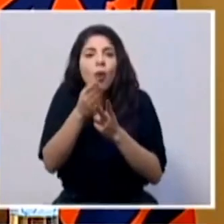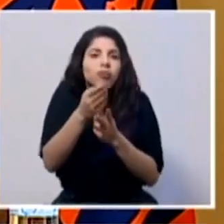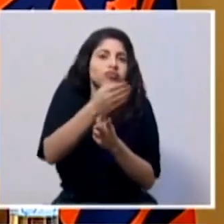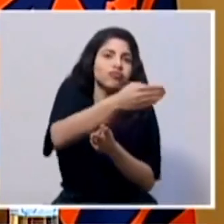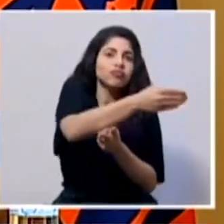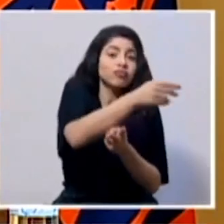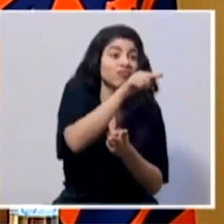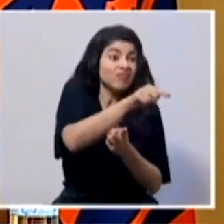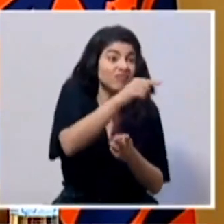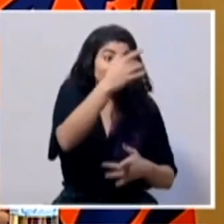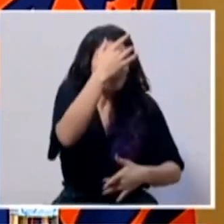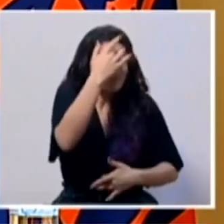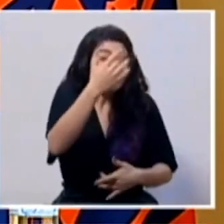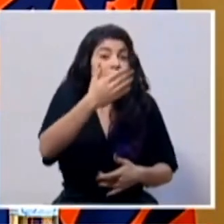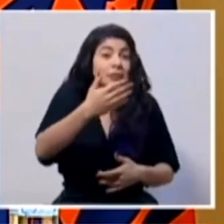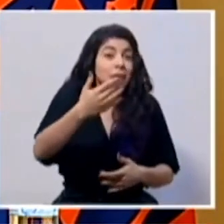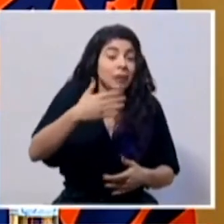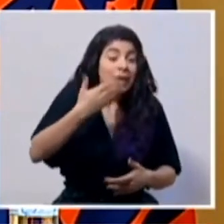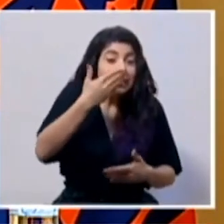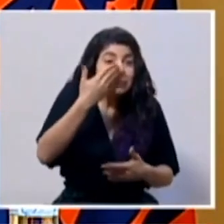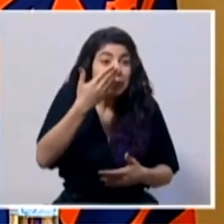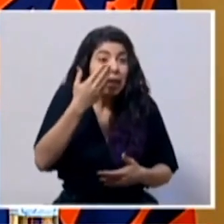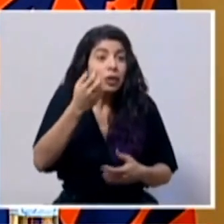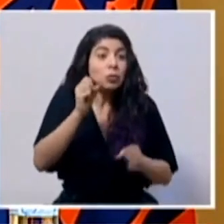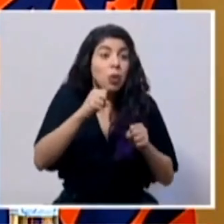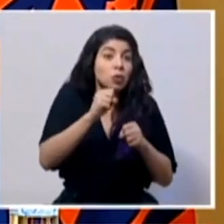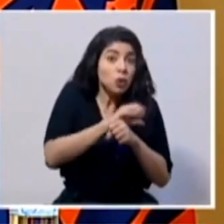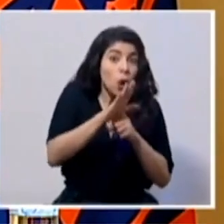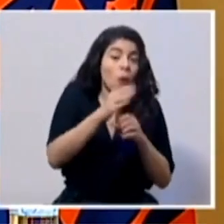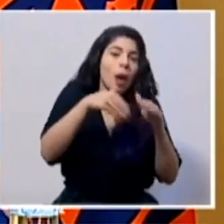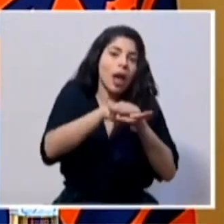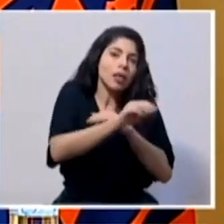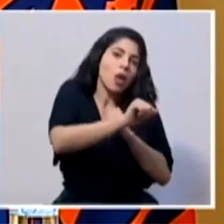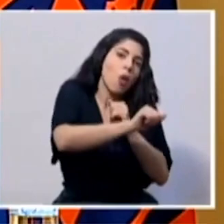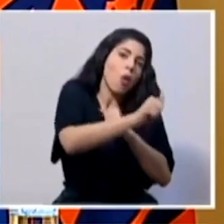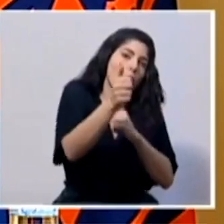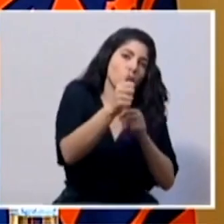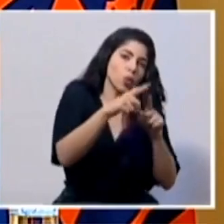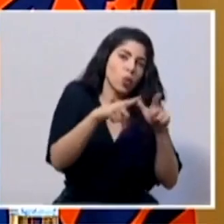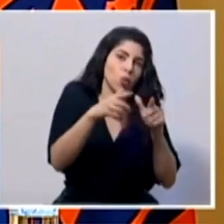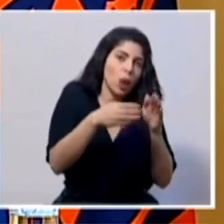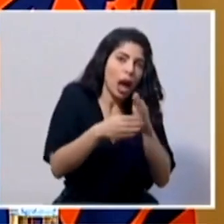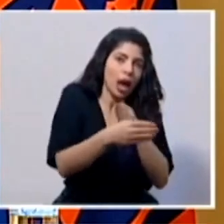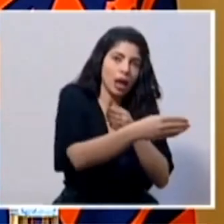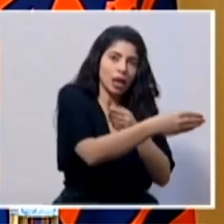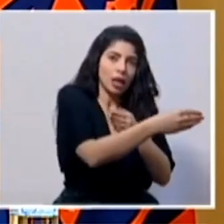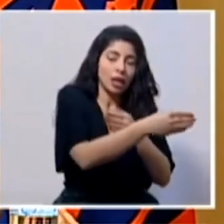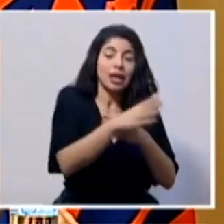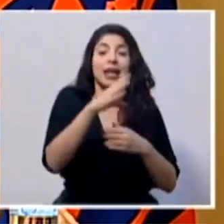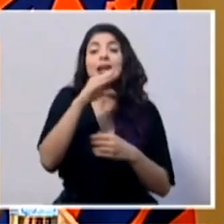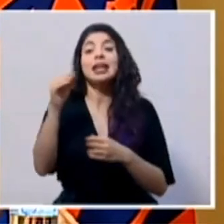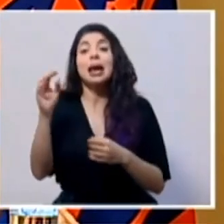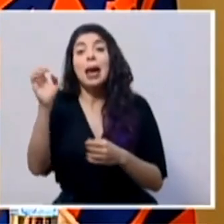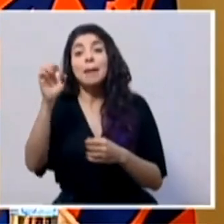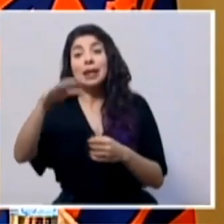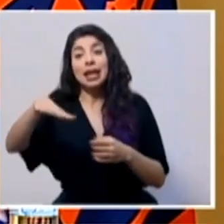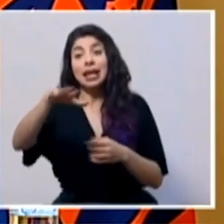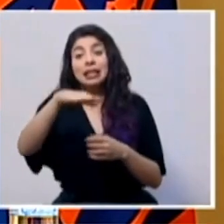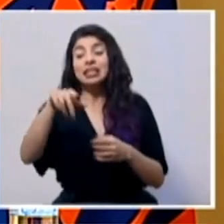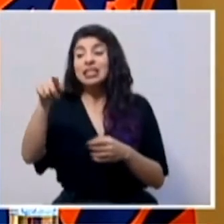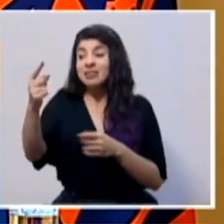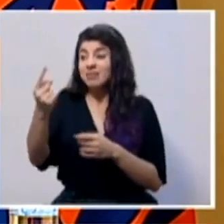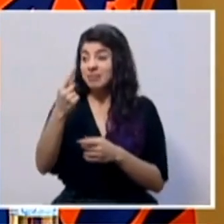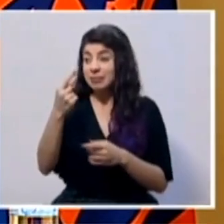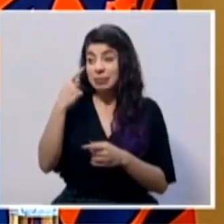con patologías respiratorias, sospecha de COVID, pacientes que no. Y en cada servicio de emergencia se han instalado áreas para pacientes sospechosos